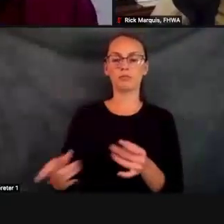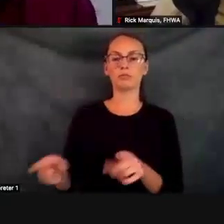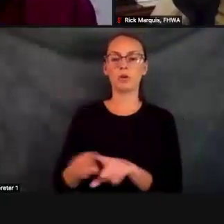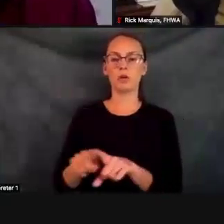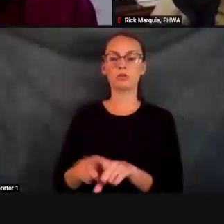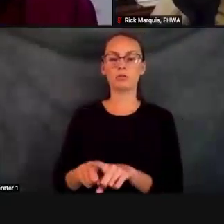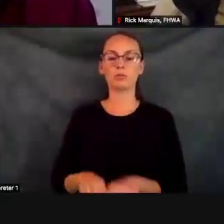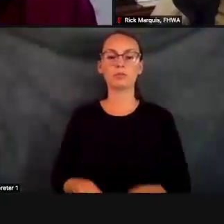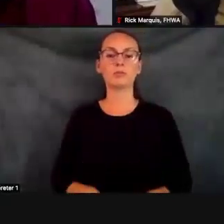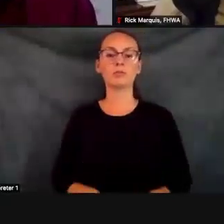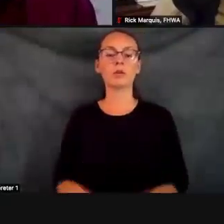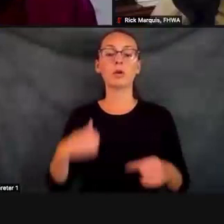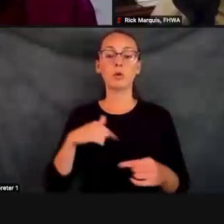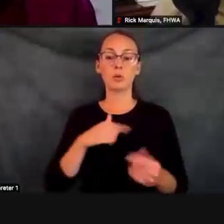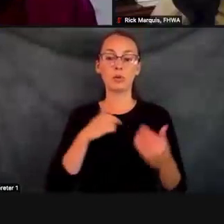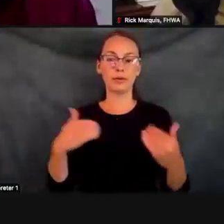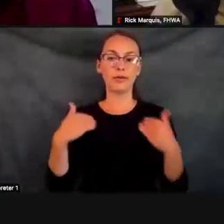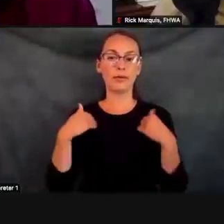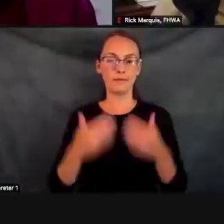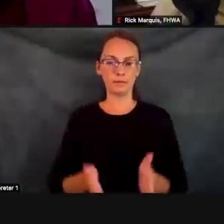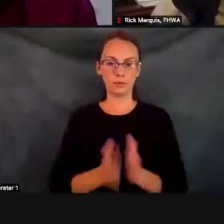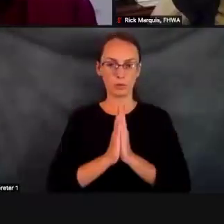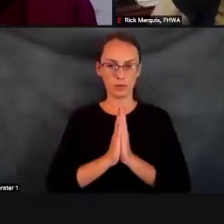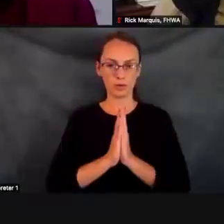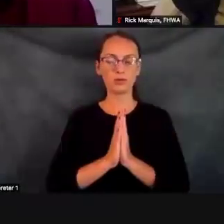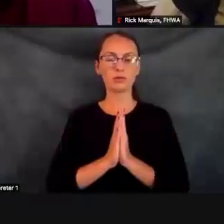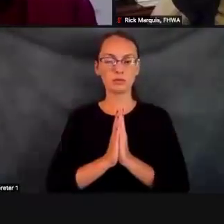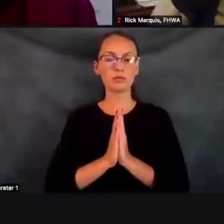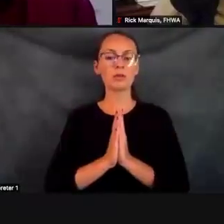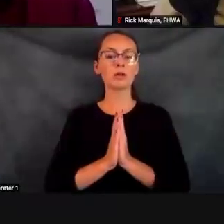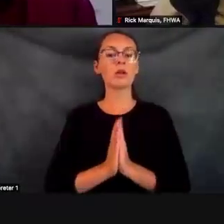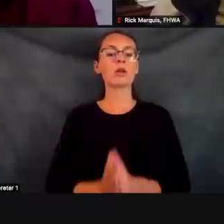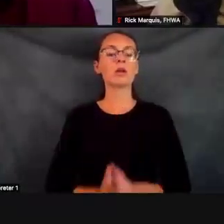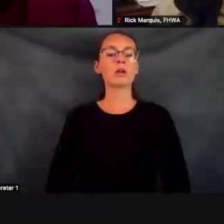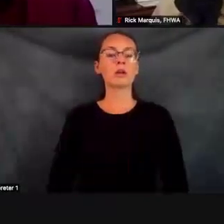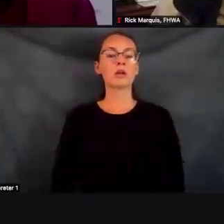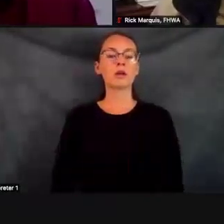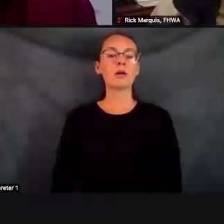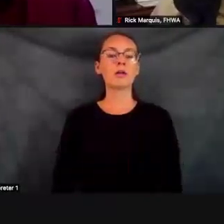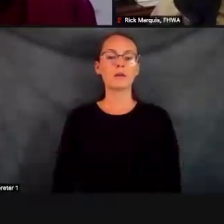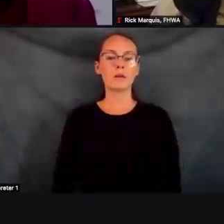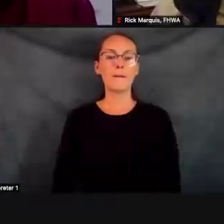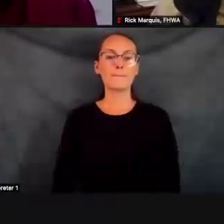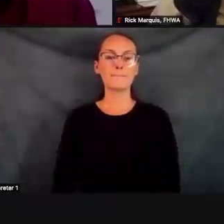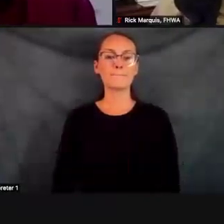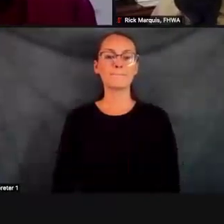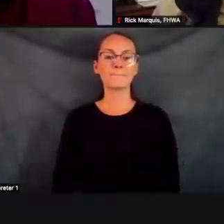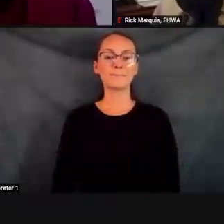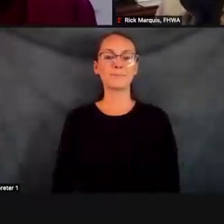administración y yo sé que Mark va a hablar también, pero tenemos un pedido.